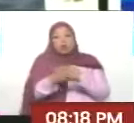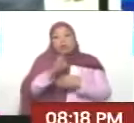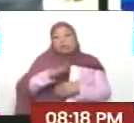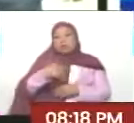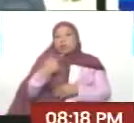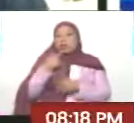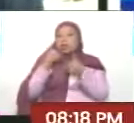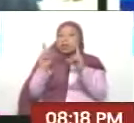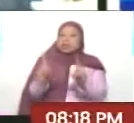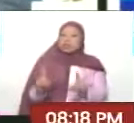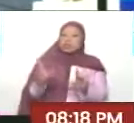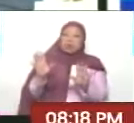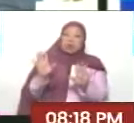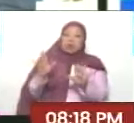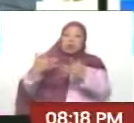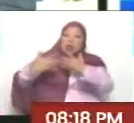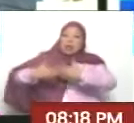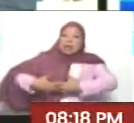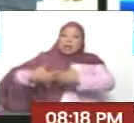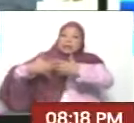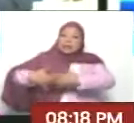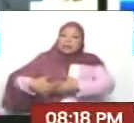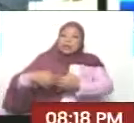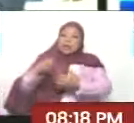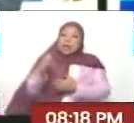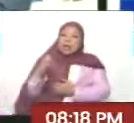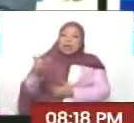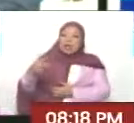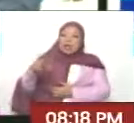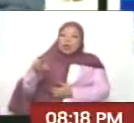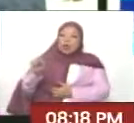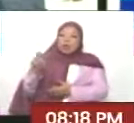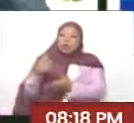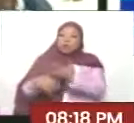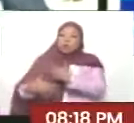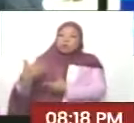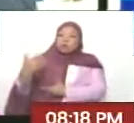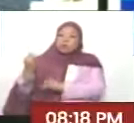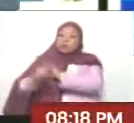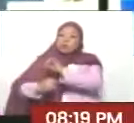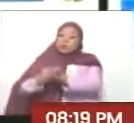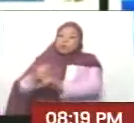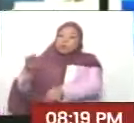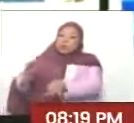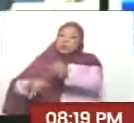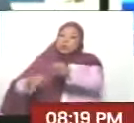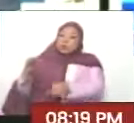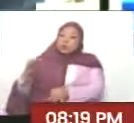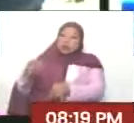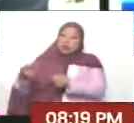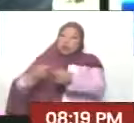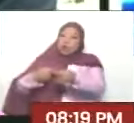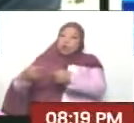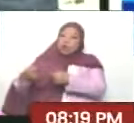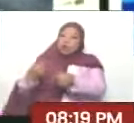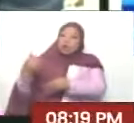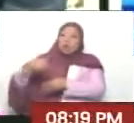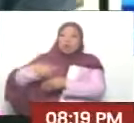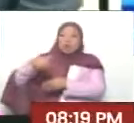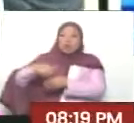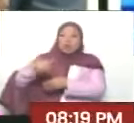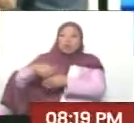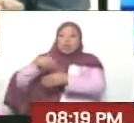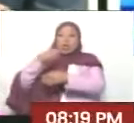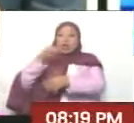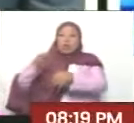tiempo. La ExxonMobil, dicen en los pasillos de la Corte Internacional de Justicia, controla los votos de la